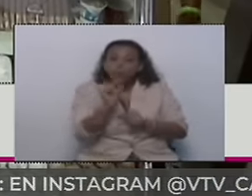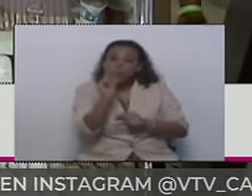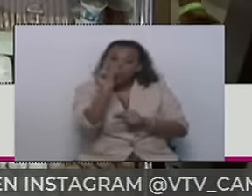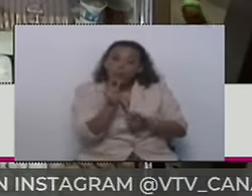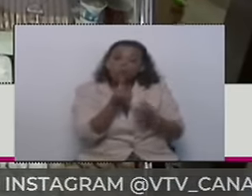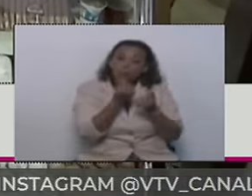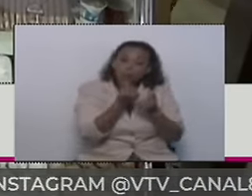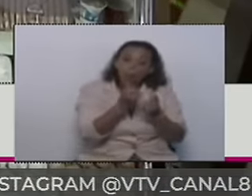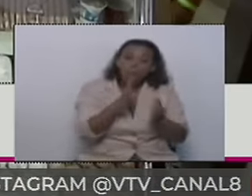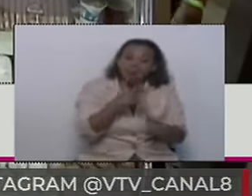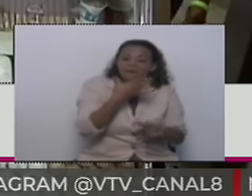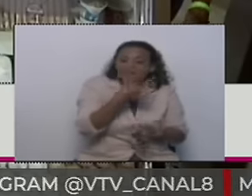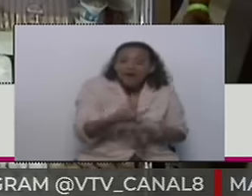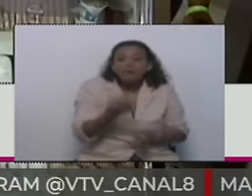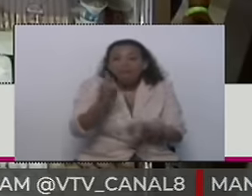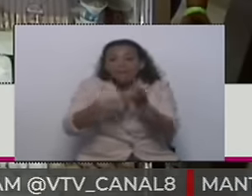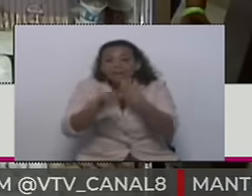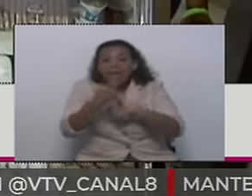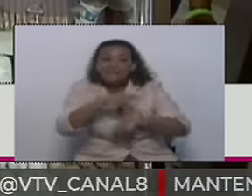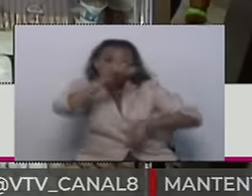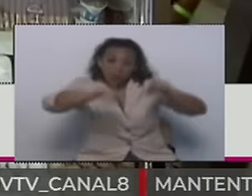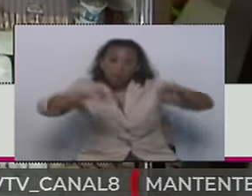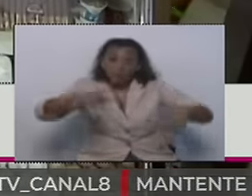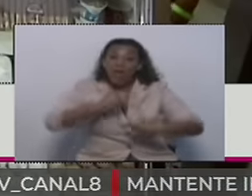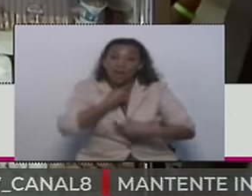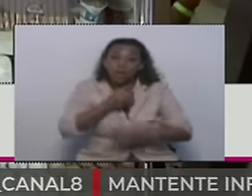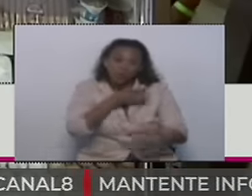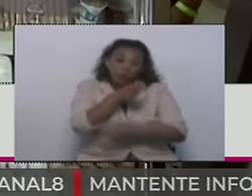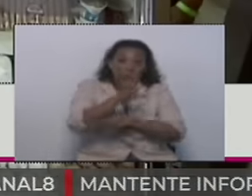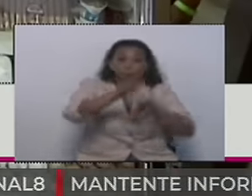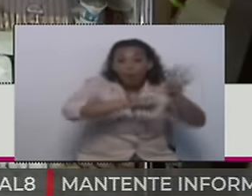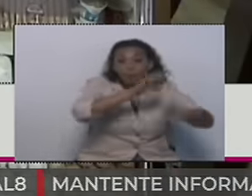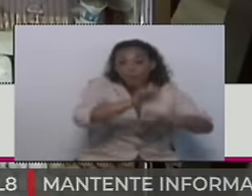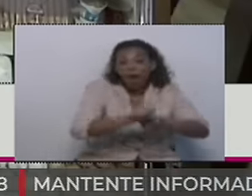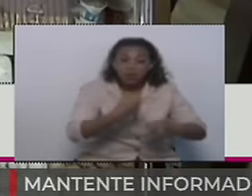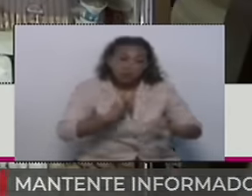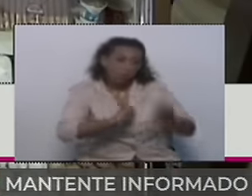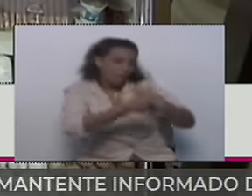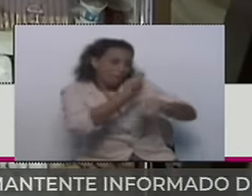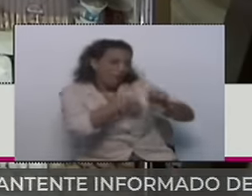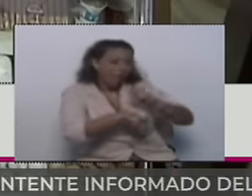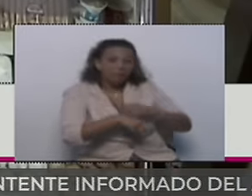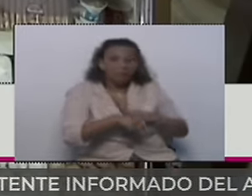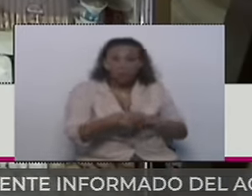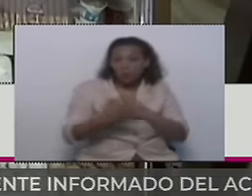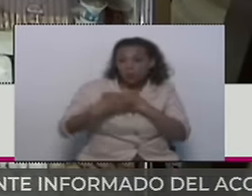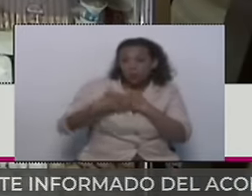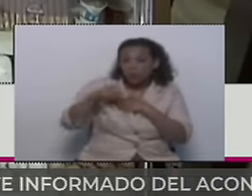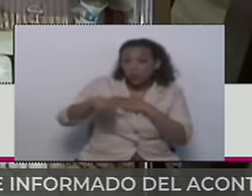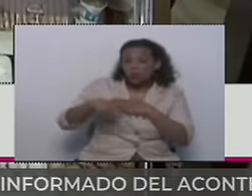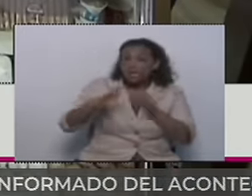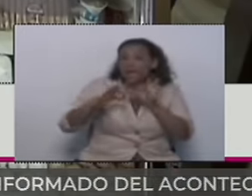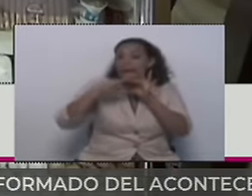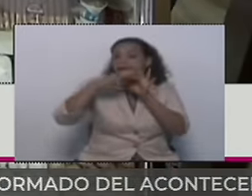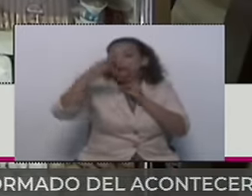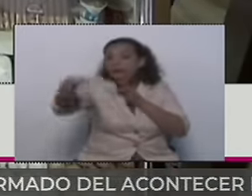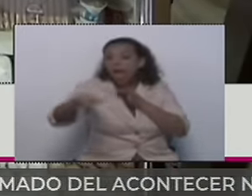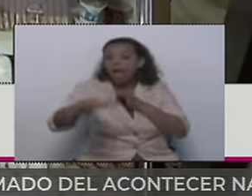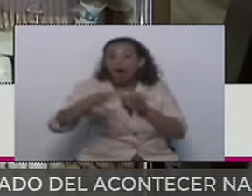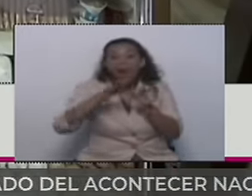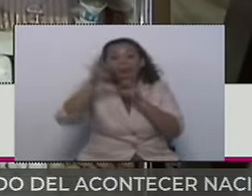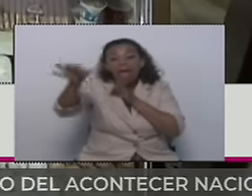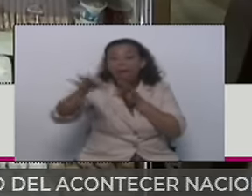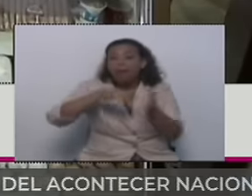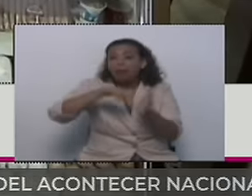más económicos y a la gente le gusta, pues, porque ellos dicen que en vez de salir más